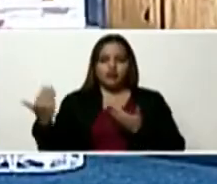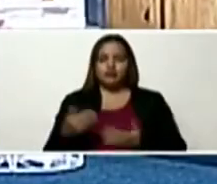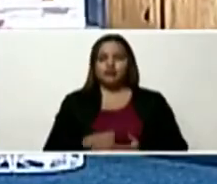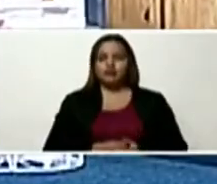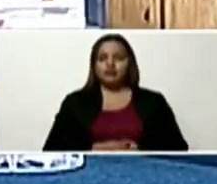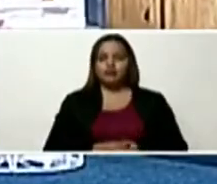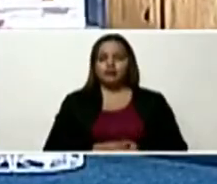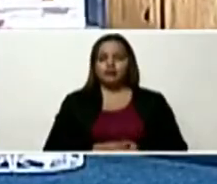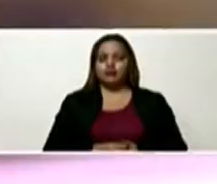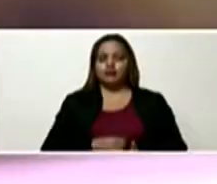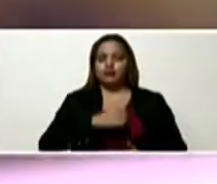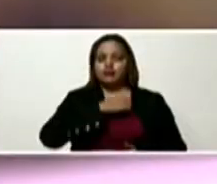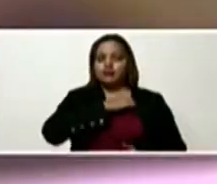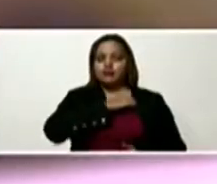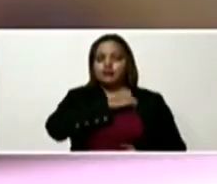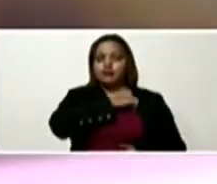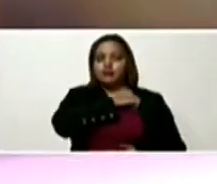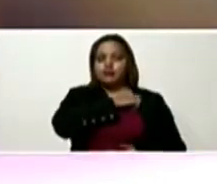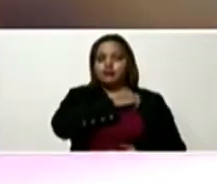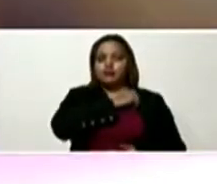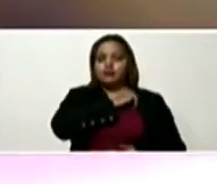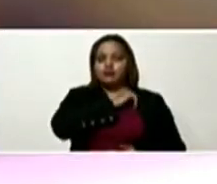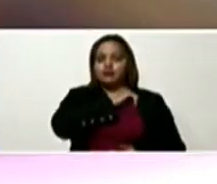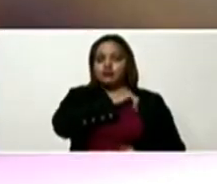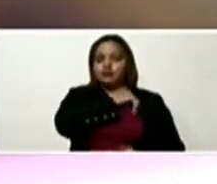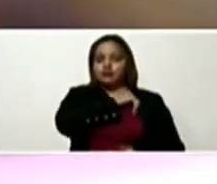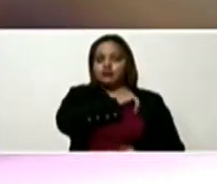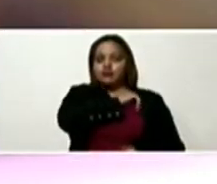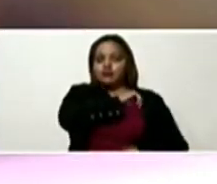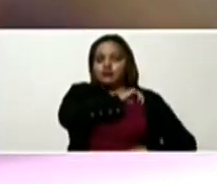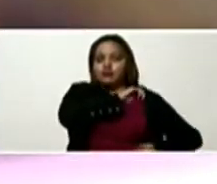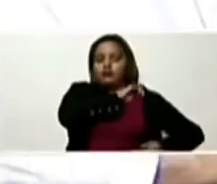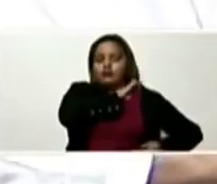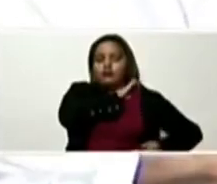Patrice Lumumba, héroe de héroes.